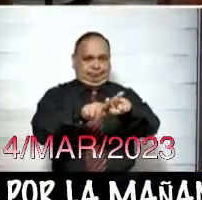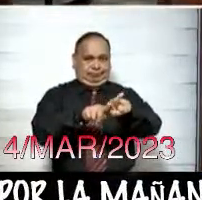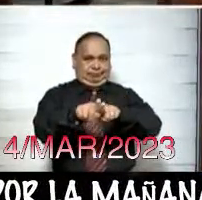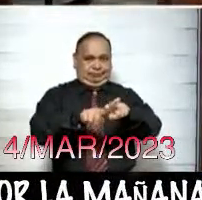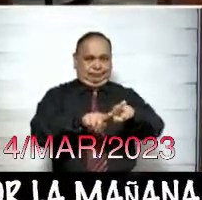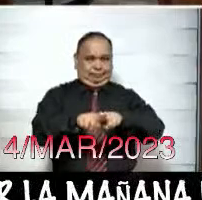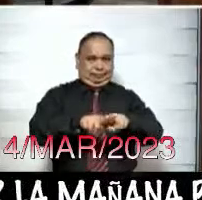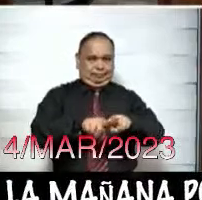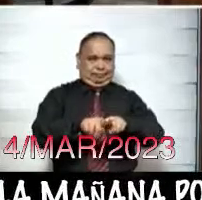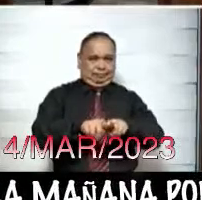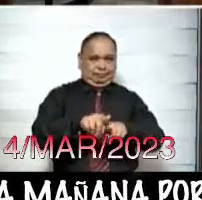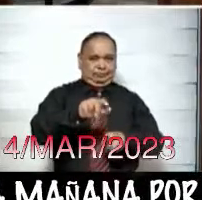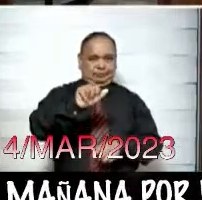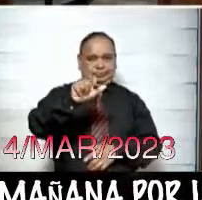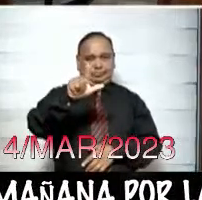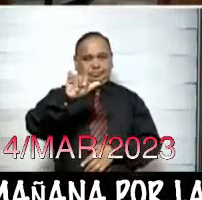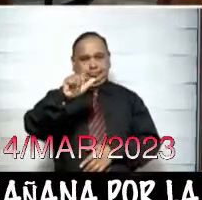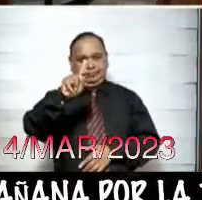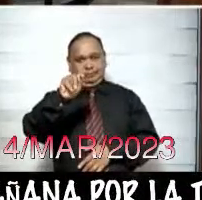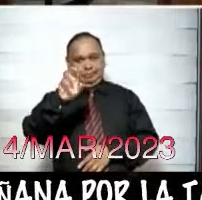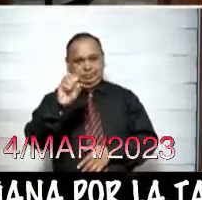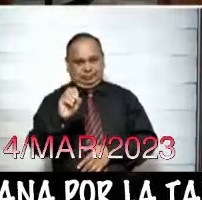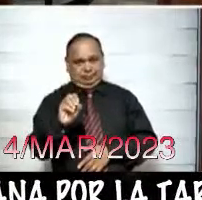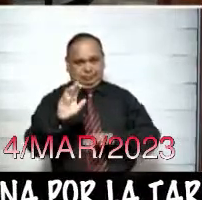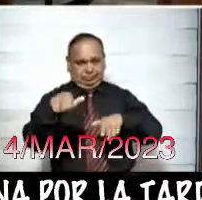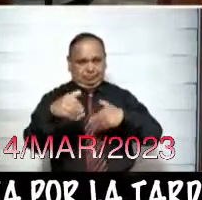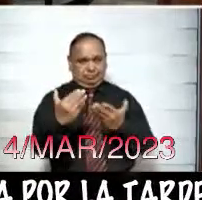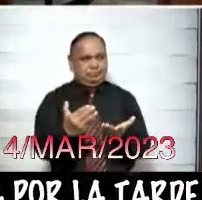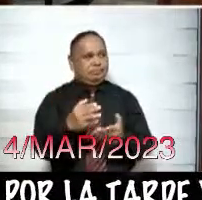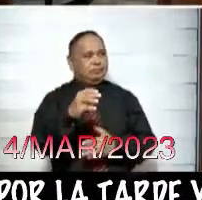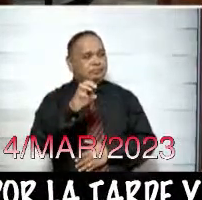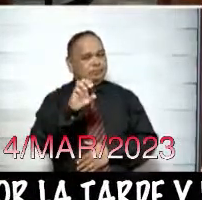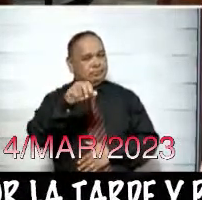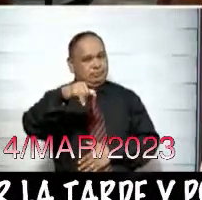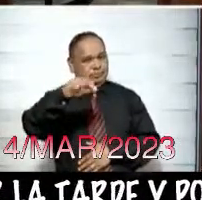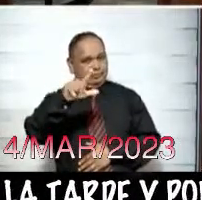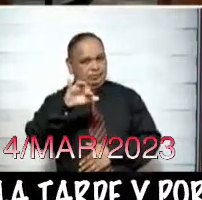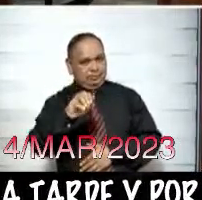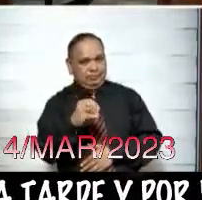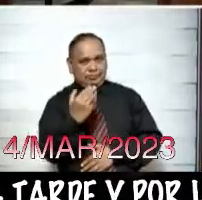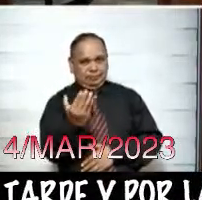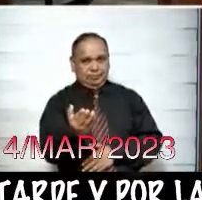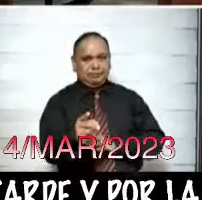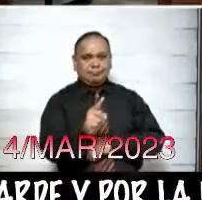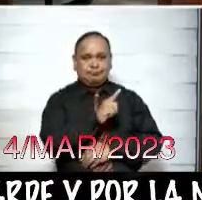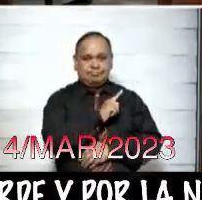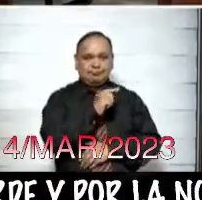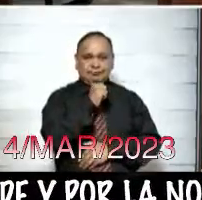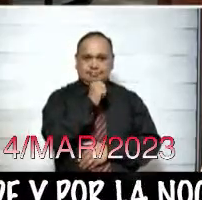Free. Claro. Emilio Moreno Cárdenas. No está solo.